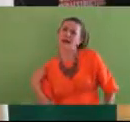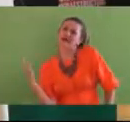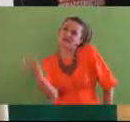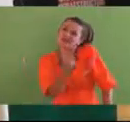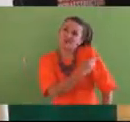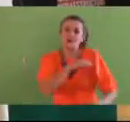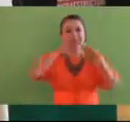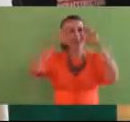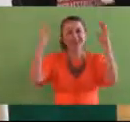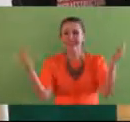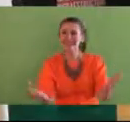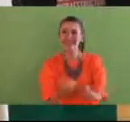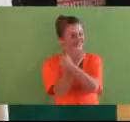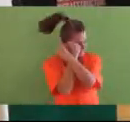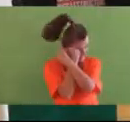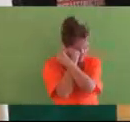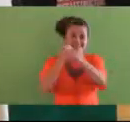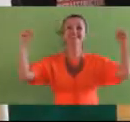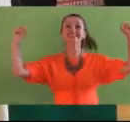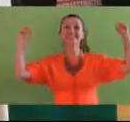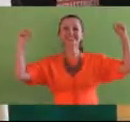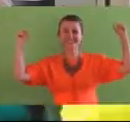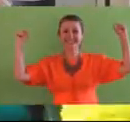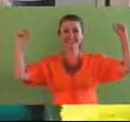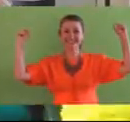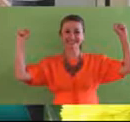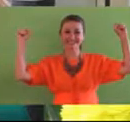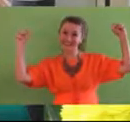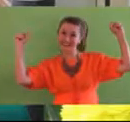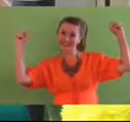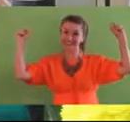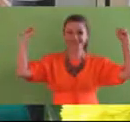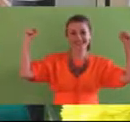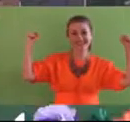para nuestro planeta